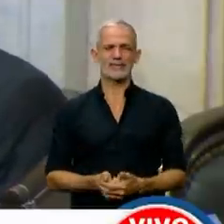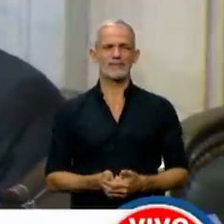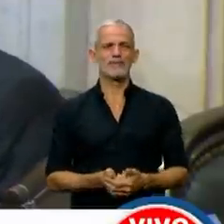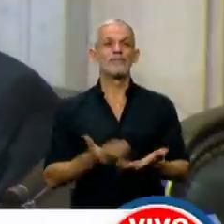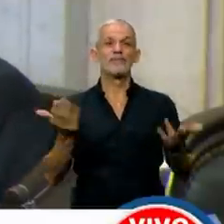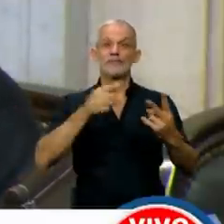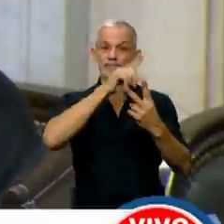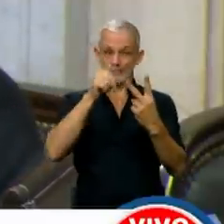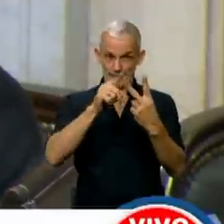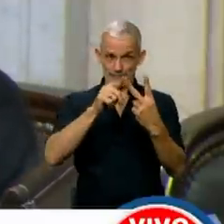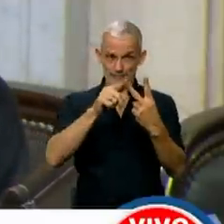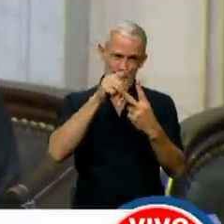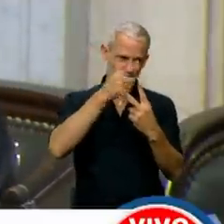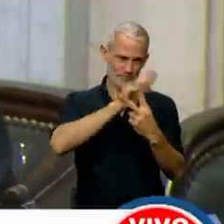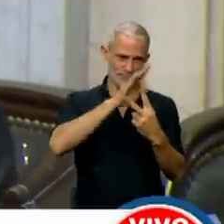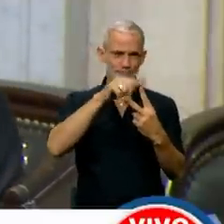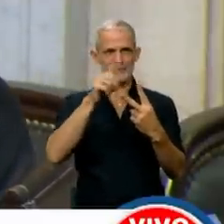la segunda consideración